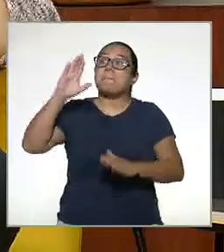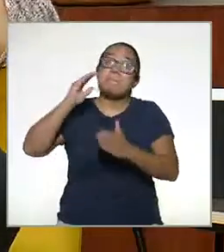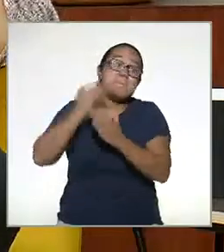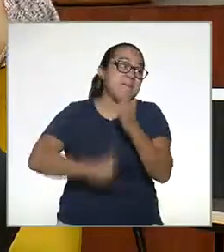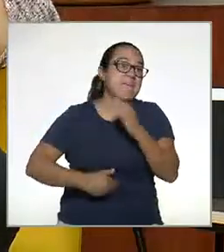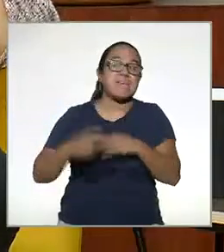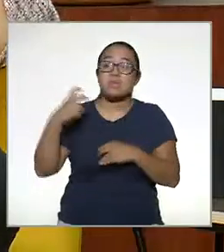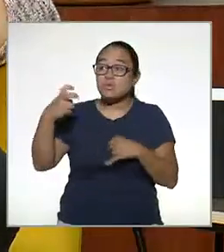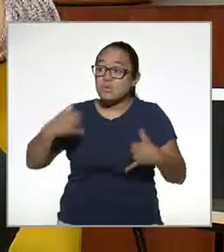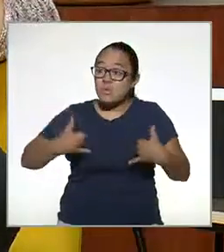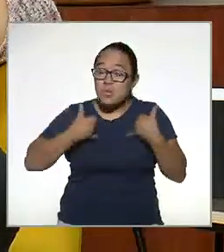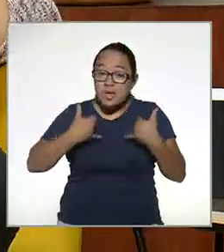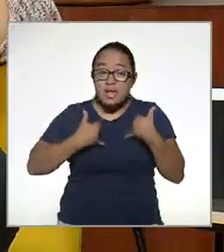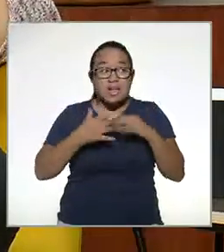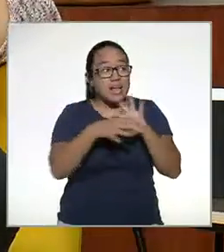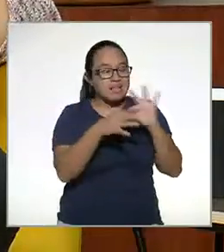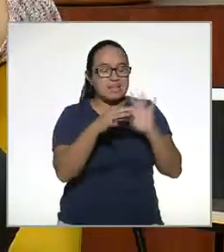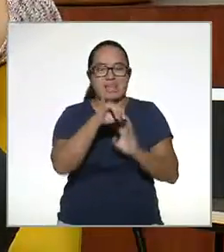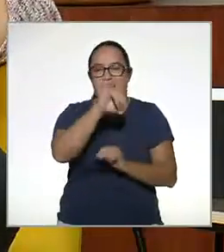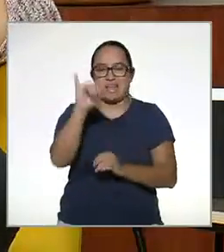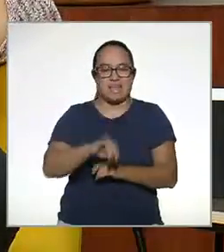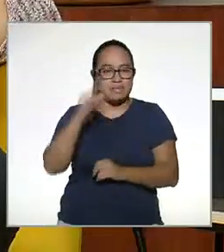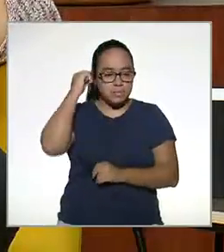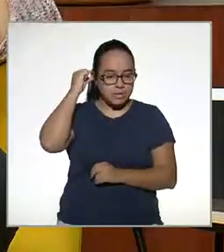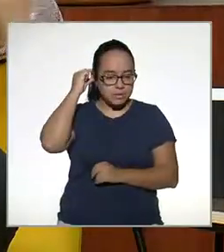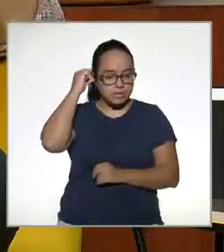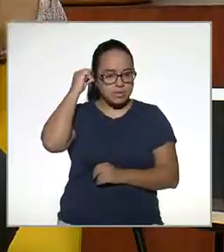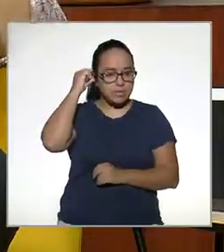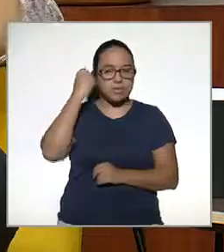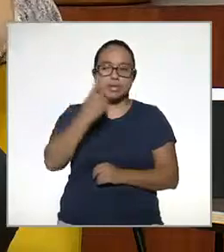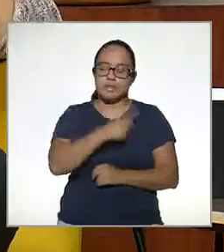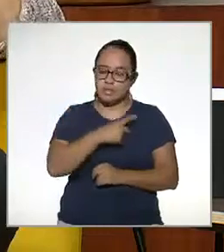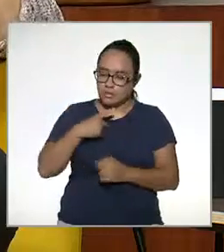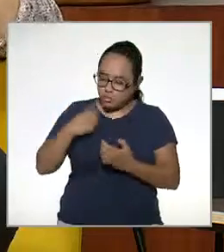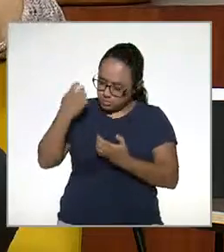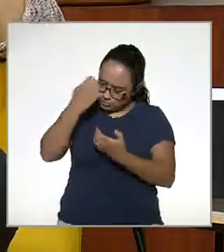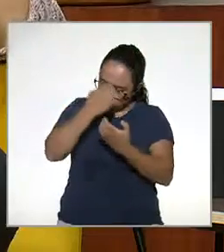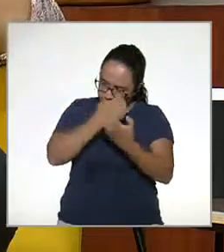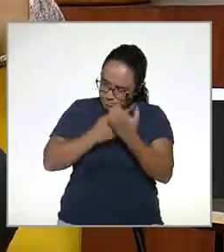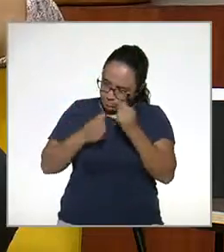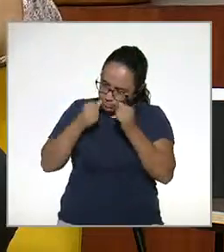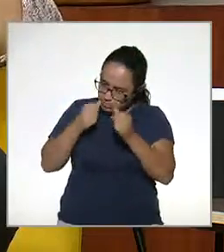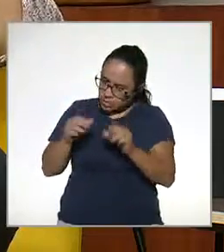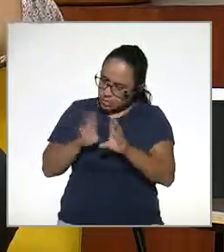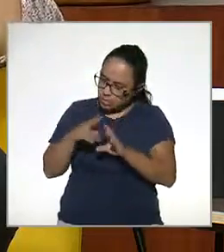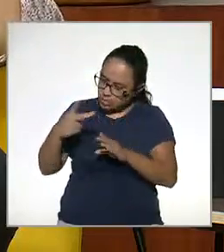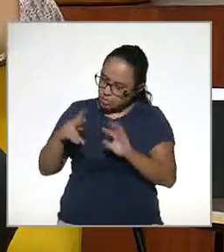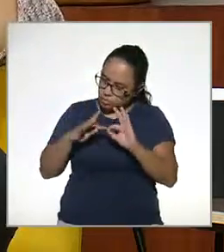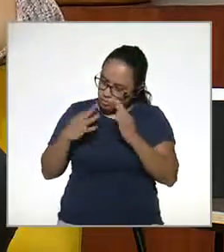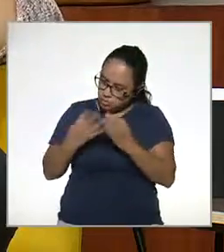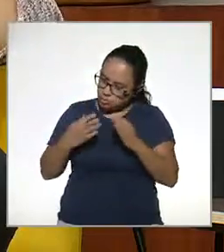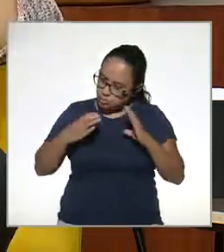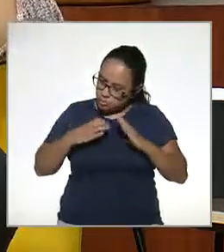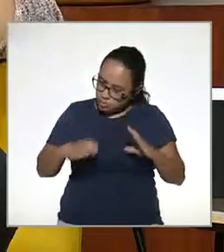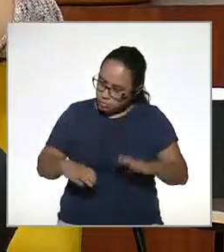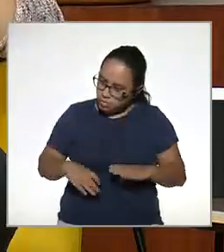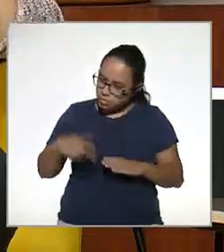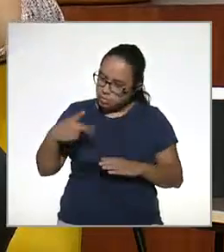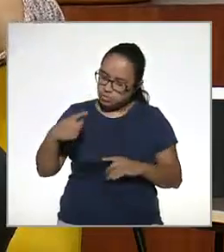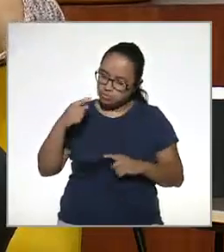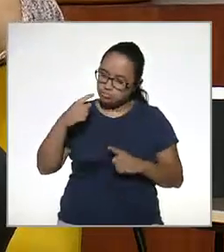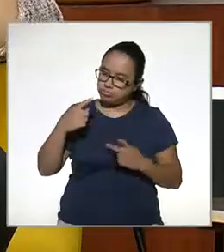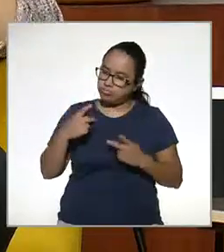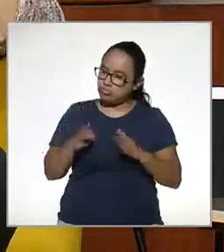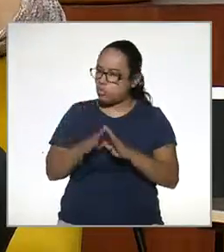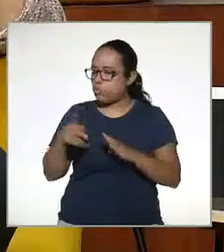¿no? Entonces, yo por eso insisto en la parte de la observación, porque tiene que ver con lo corporal, tiene que ver con lo auditivo, tiene que ver con